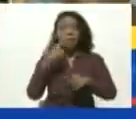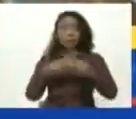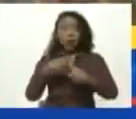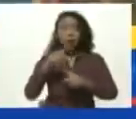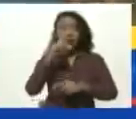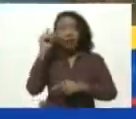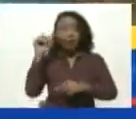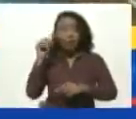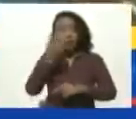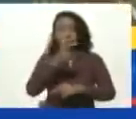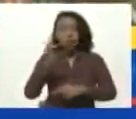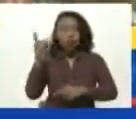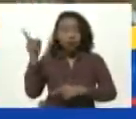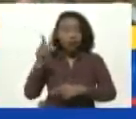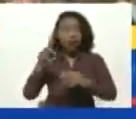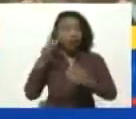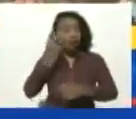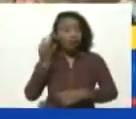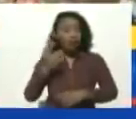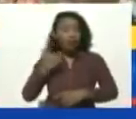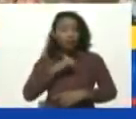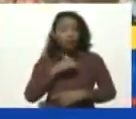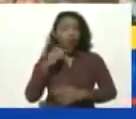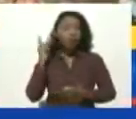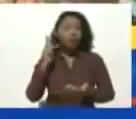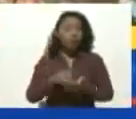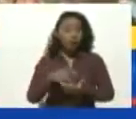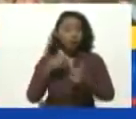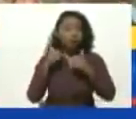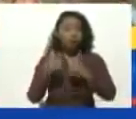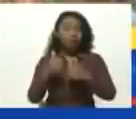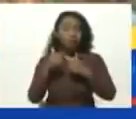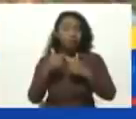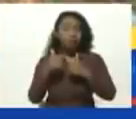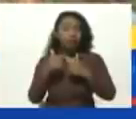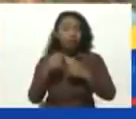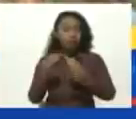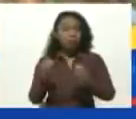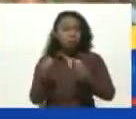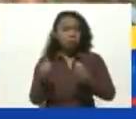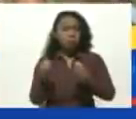real. O sea que estamos llegando a buenas condiciones para